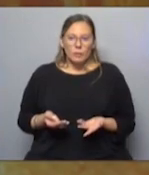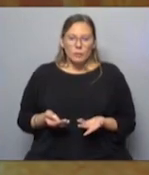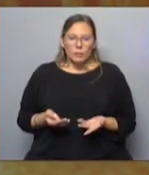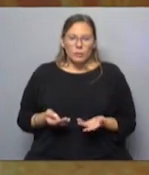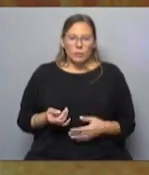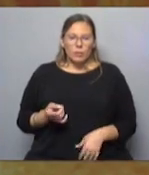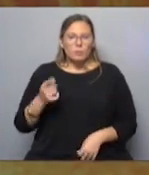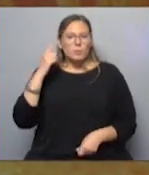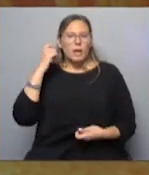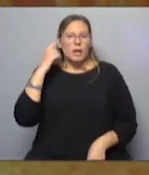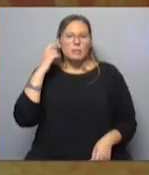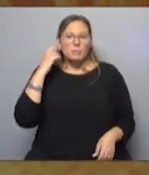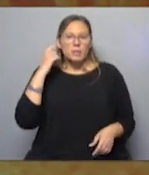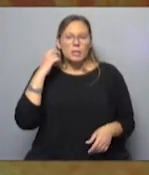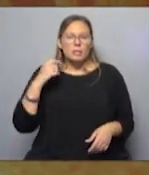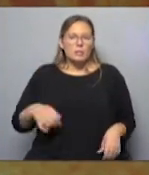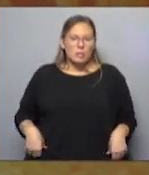y es una experiencia